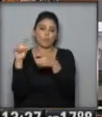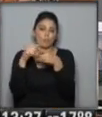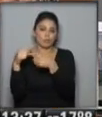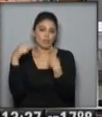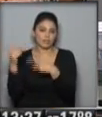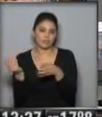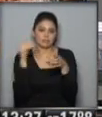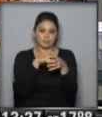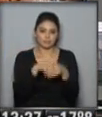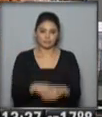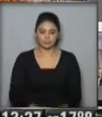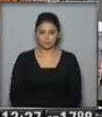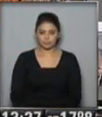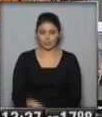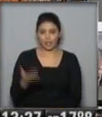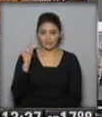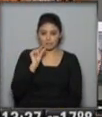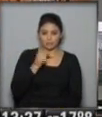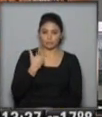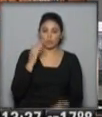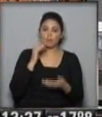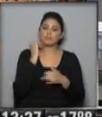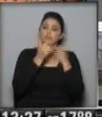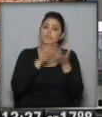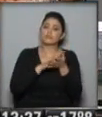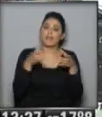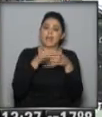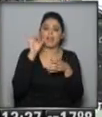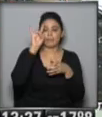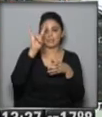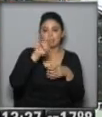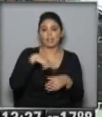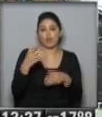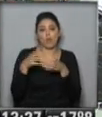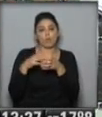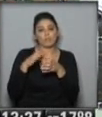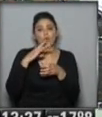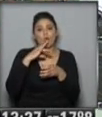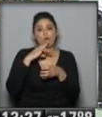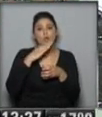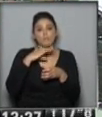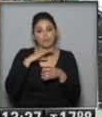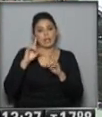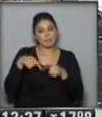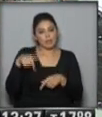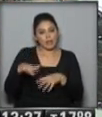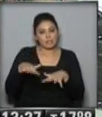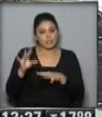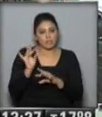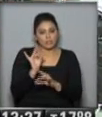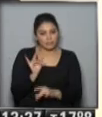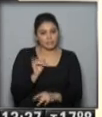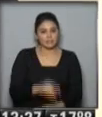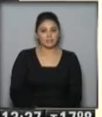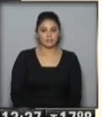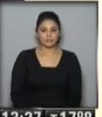Hablábamos hace un ratito de Independiente, que está viviendo su peor campaña. Bueno, Boca no está comprometido con el descenso, pero está complicado también en la campaña, ¿no? En sí. Es